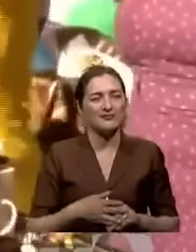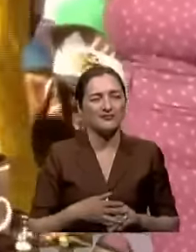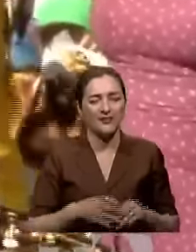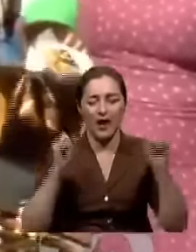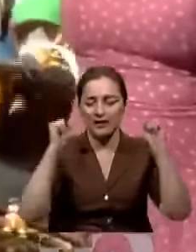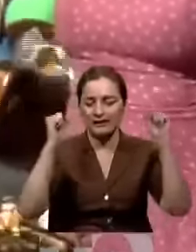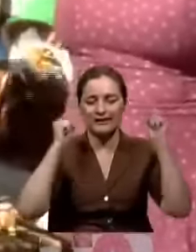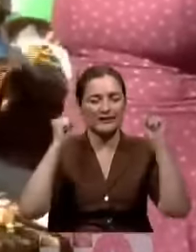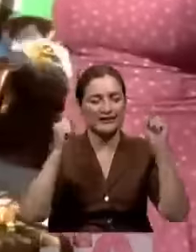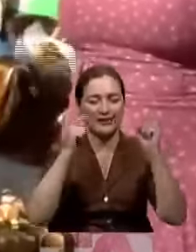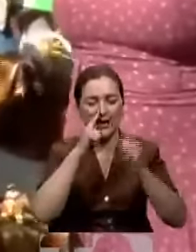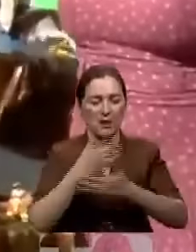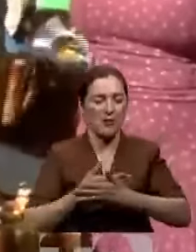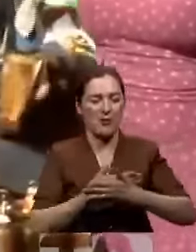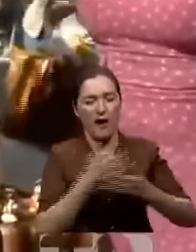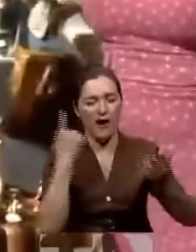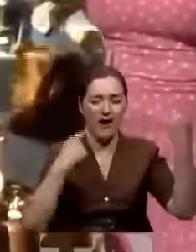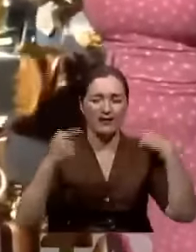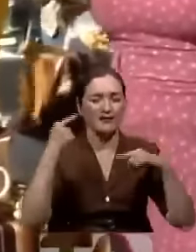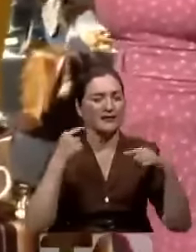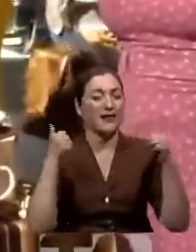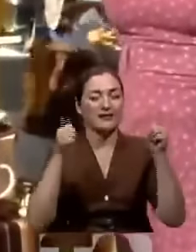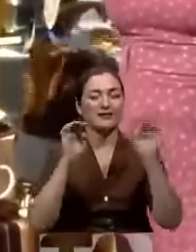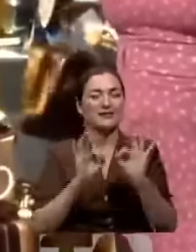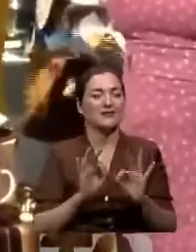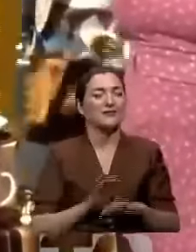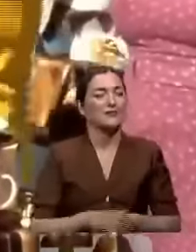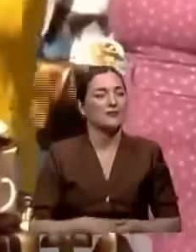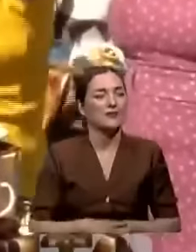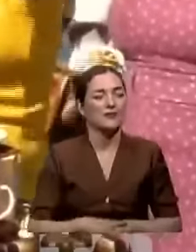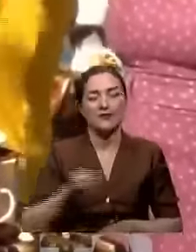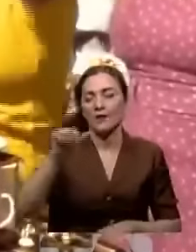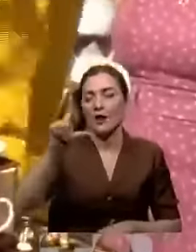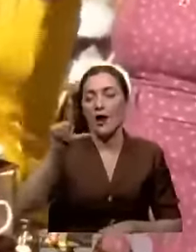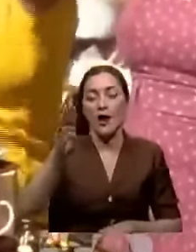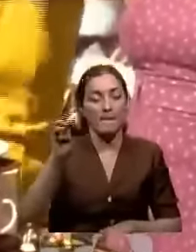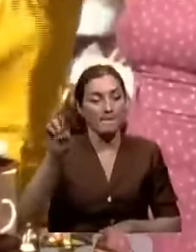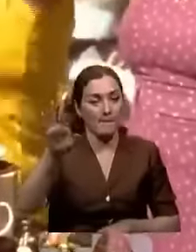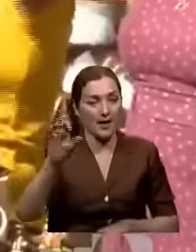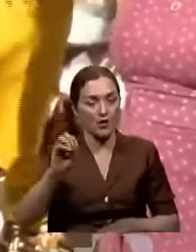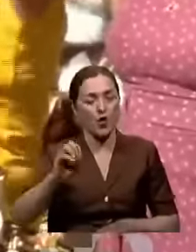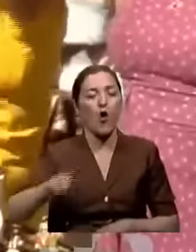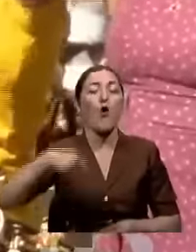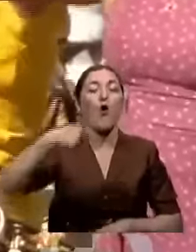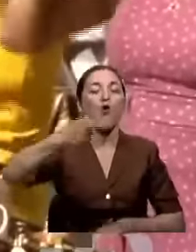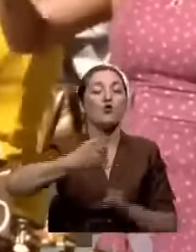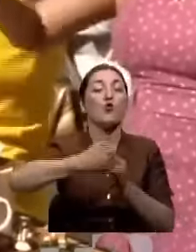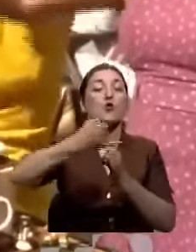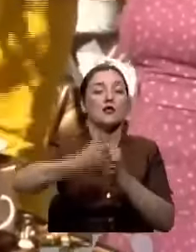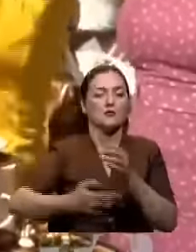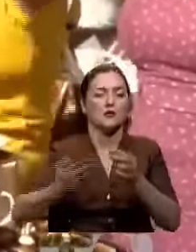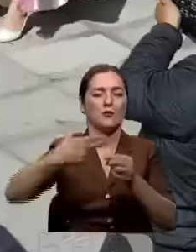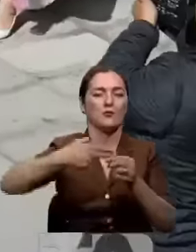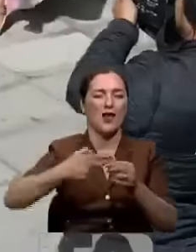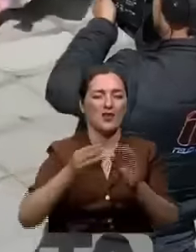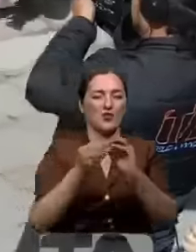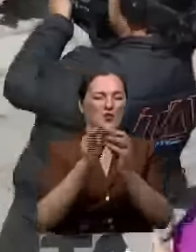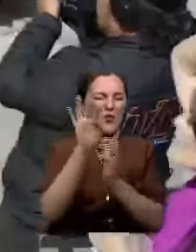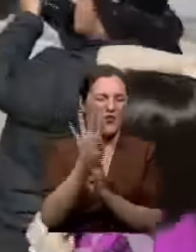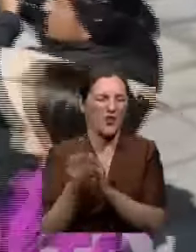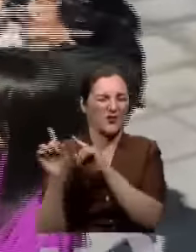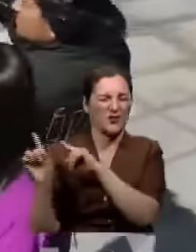locos! ¡Locro, locro, locro! ¡Mi guagua está de locos! Mi querido Alberto, tú ya estás con nuestro siguiente participante.